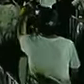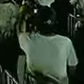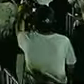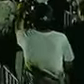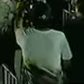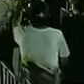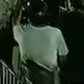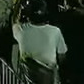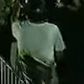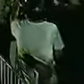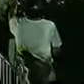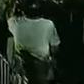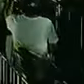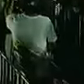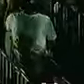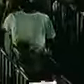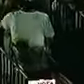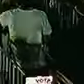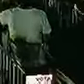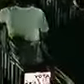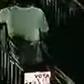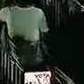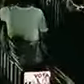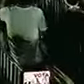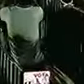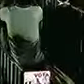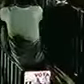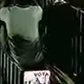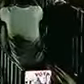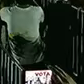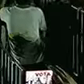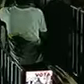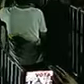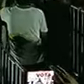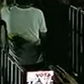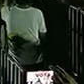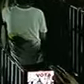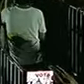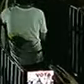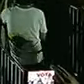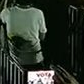México tiene la palabra la doctora Claudia